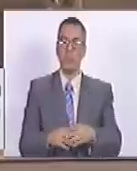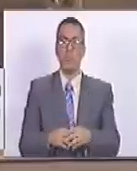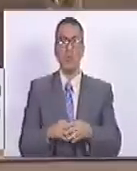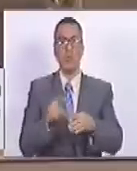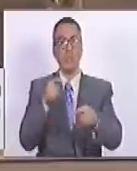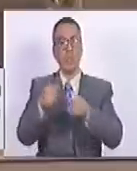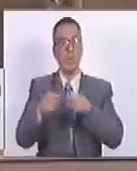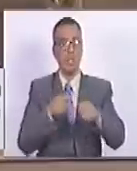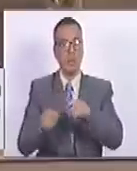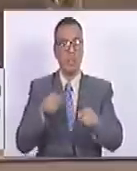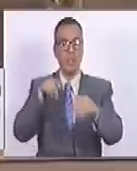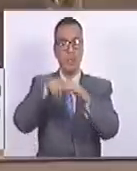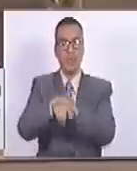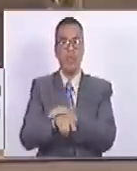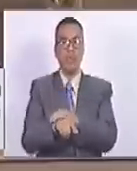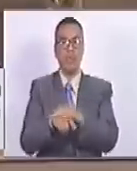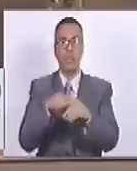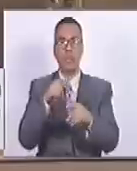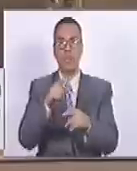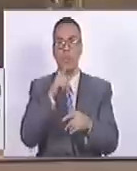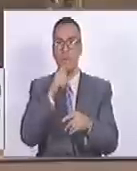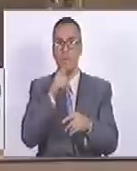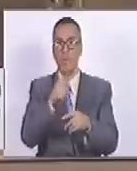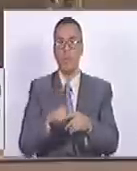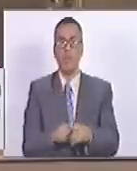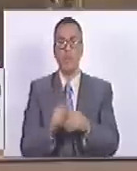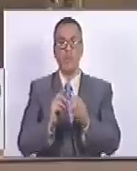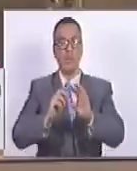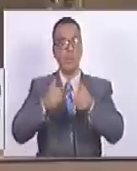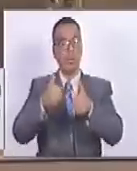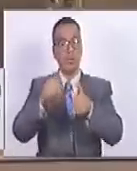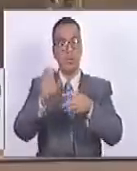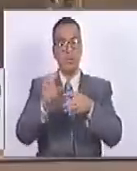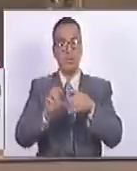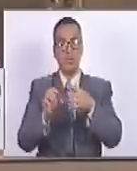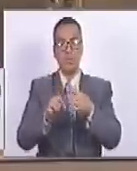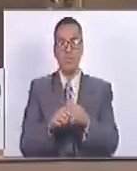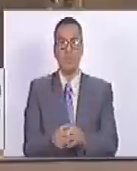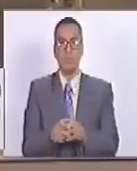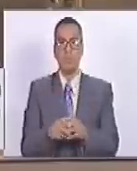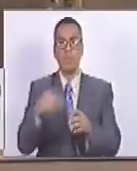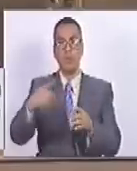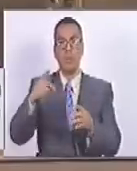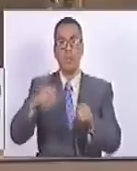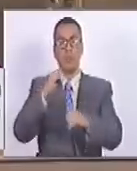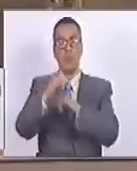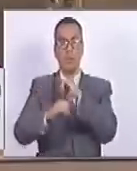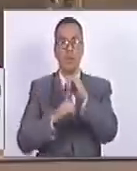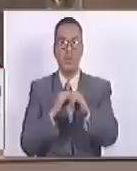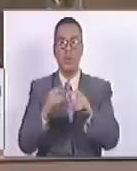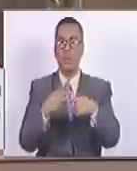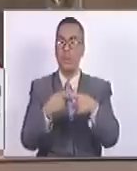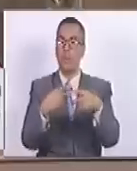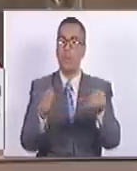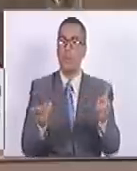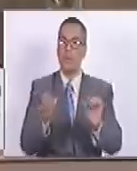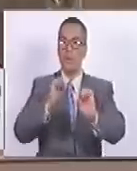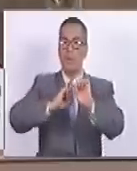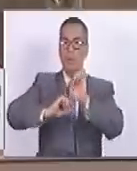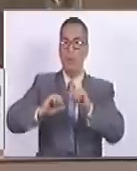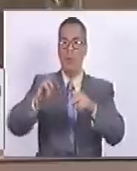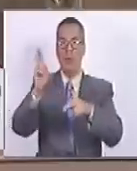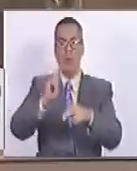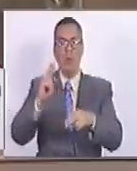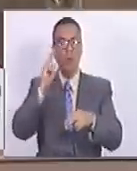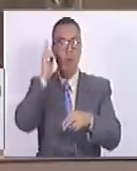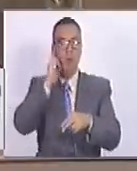acciones injerencistas y violatorias de los principios elementales del derecho internacional público en contra de la